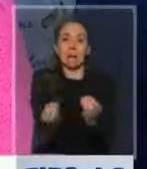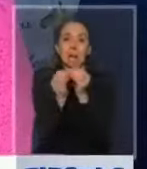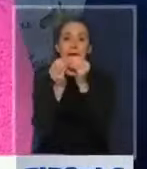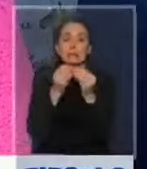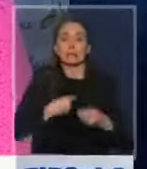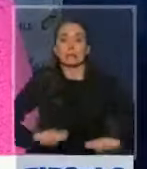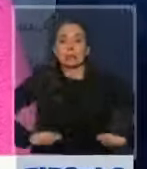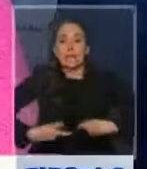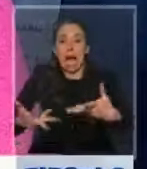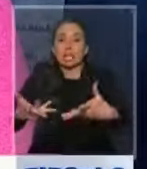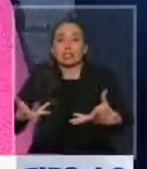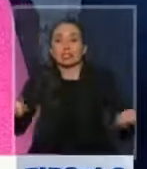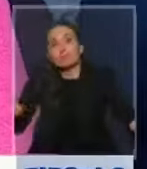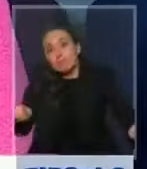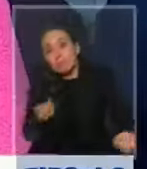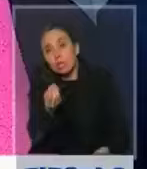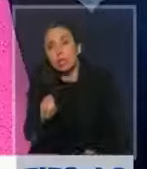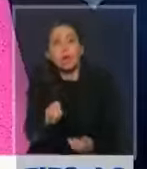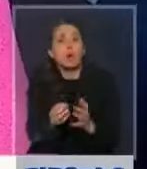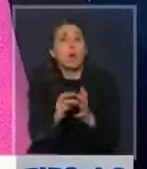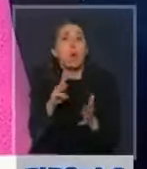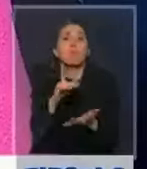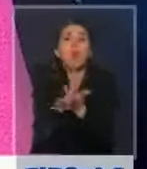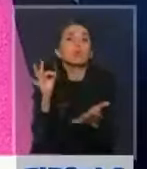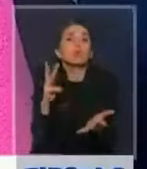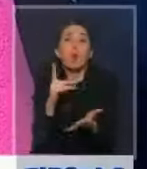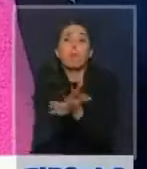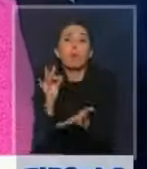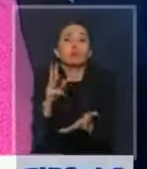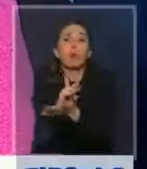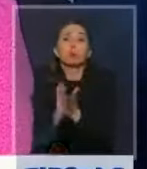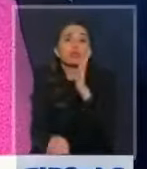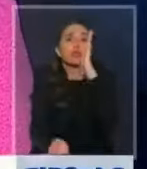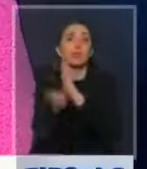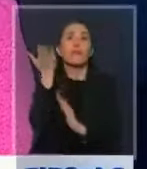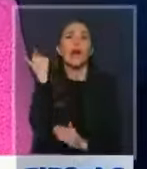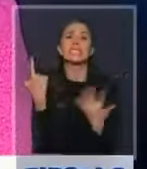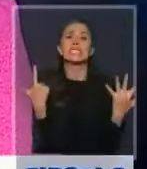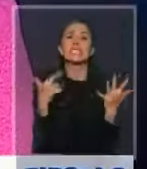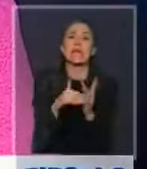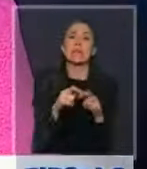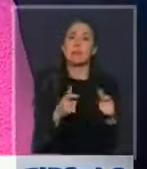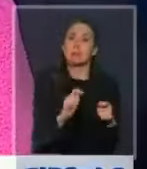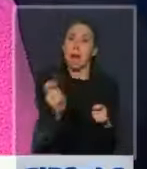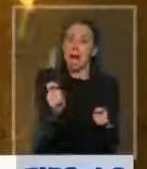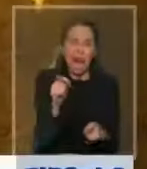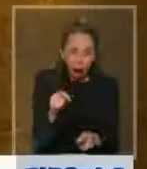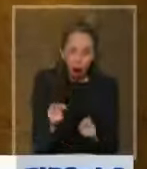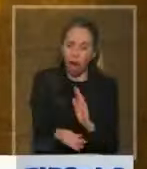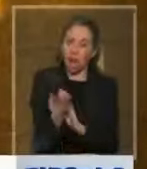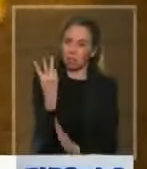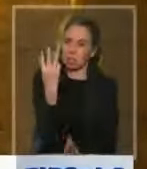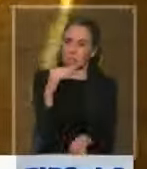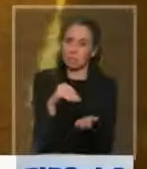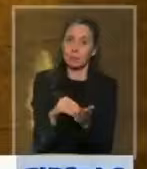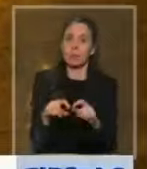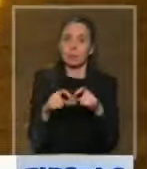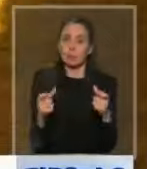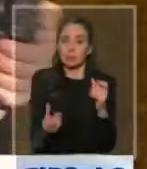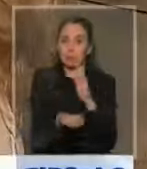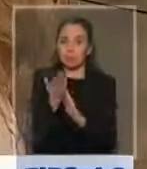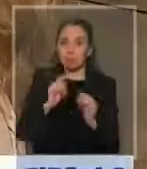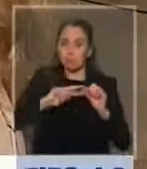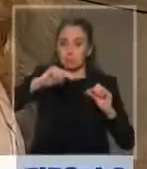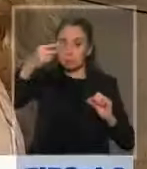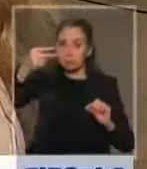Uy, subieron mucho. Yo pagaba 7.000 y ahora pagué 13.000. Porque hay pasajes que han subido el